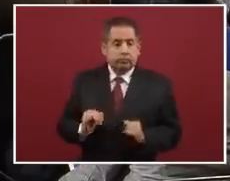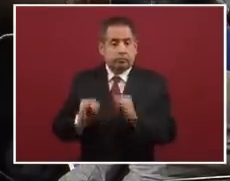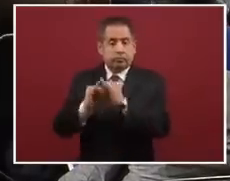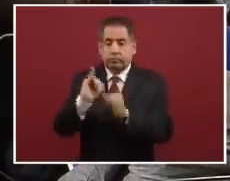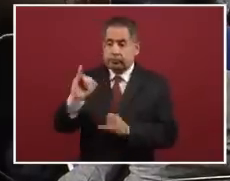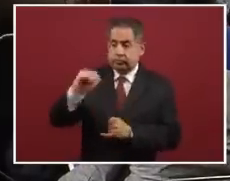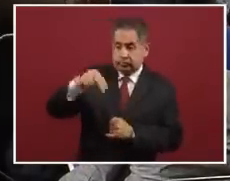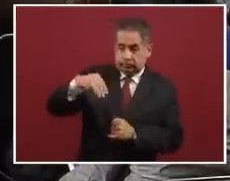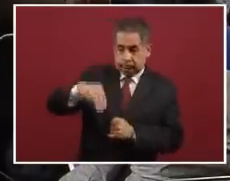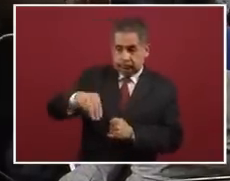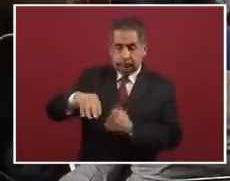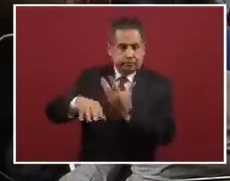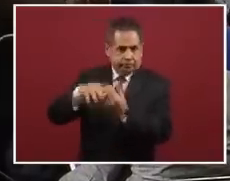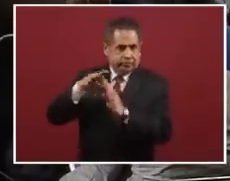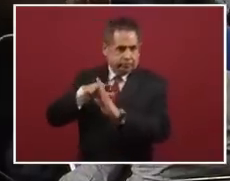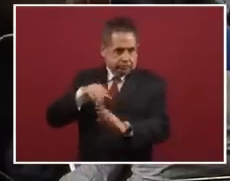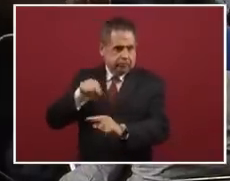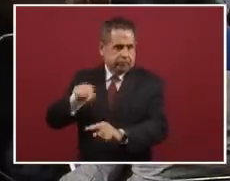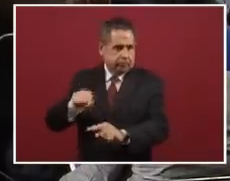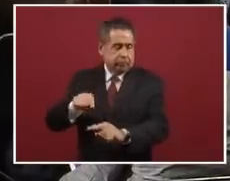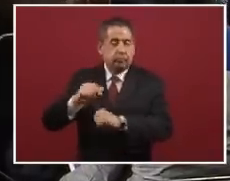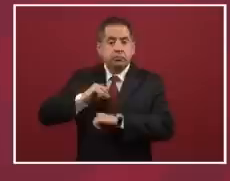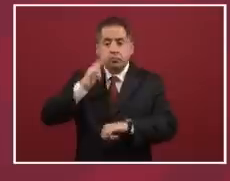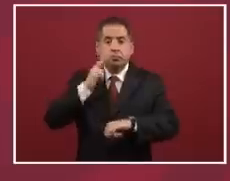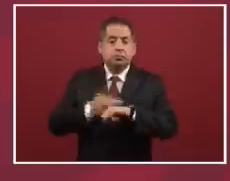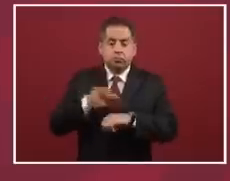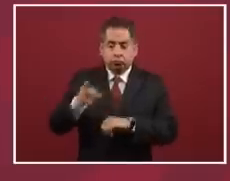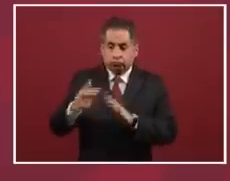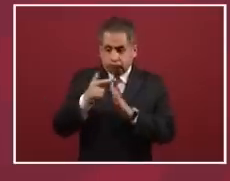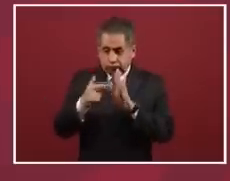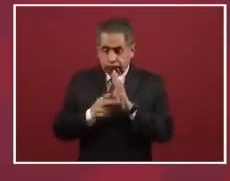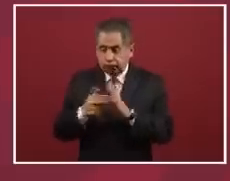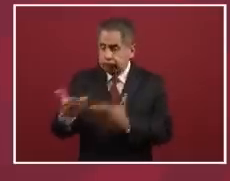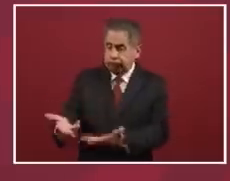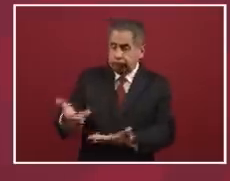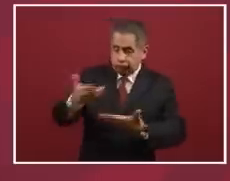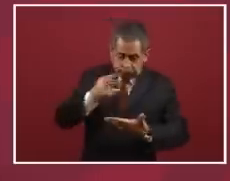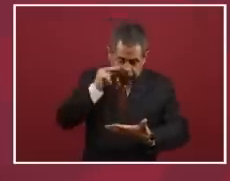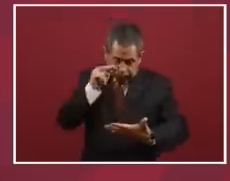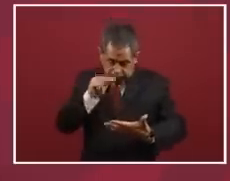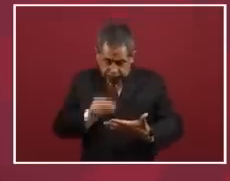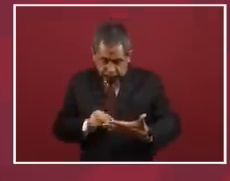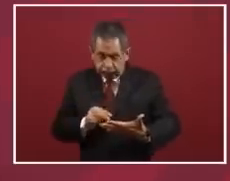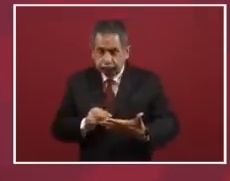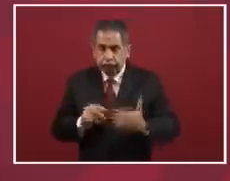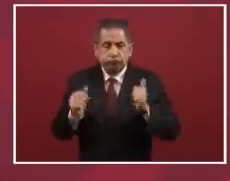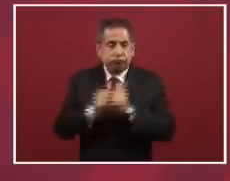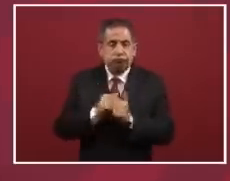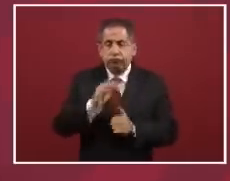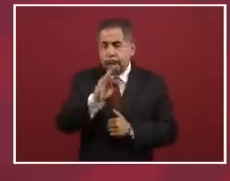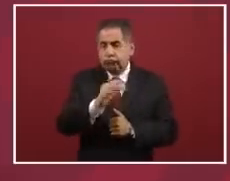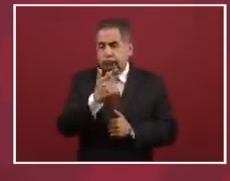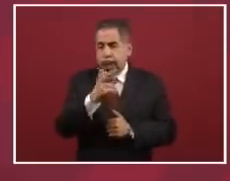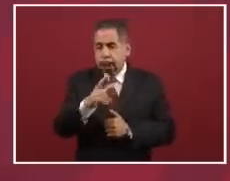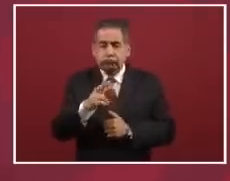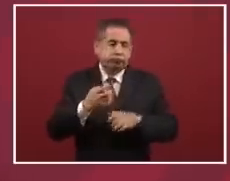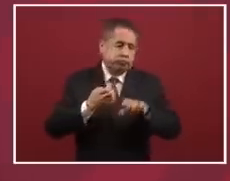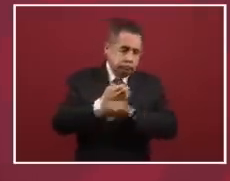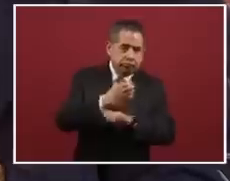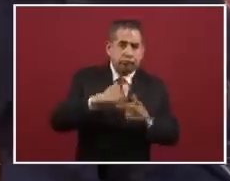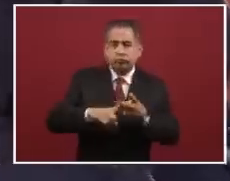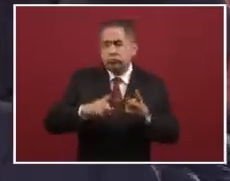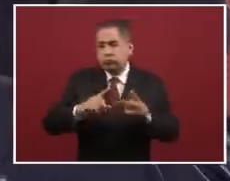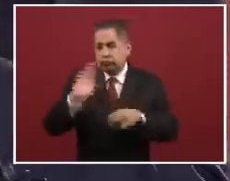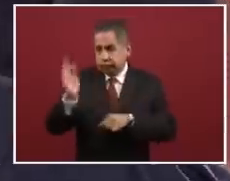Migración, que es quien tiene las potestades legales, que presente ante las fiscalías, sean estatales y